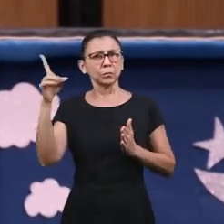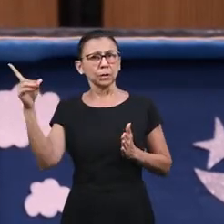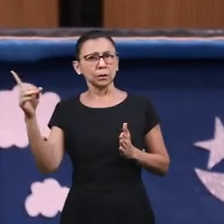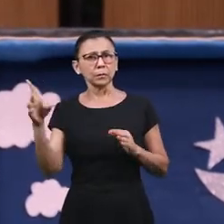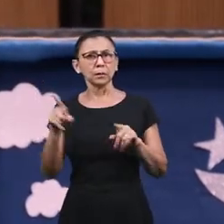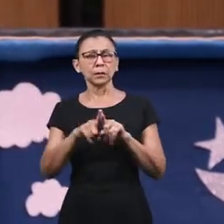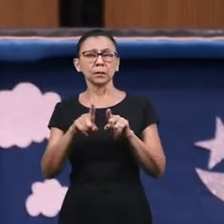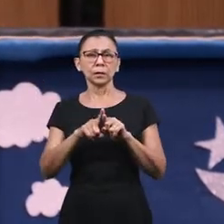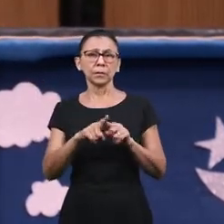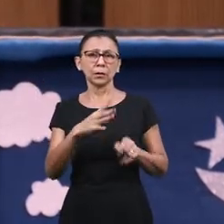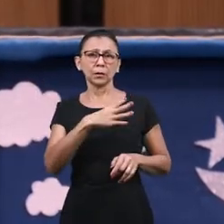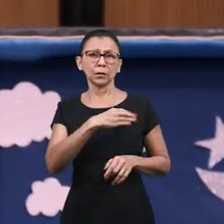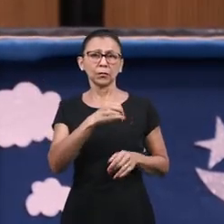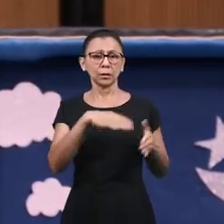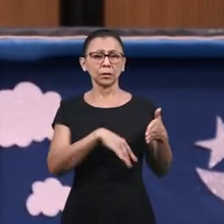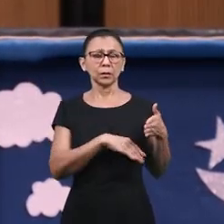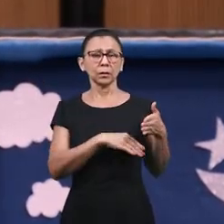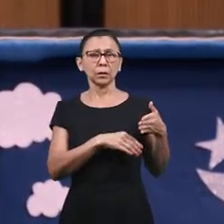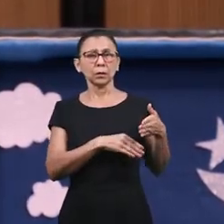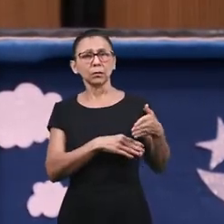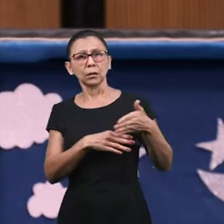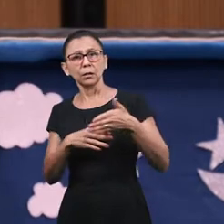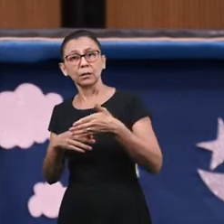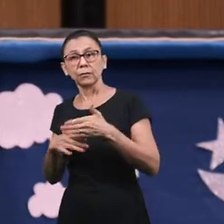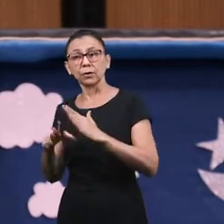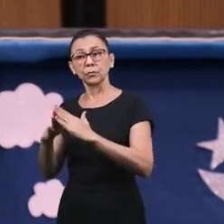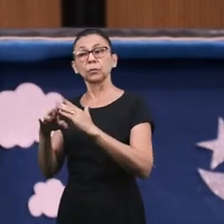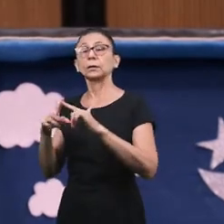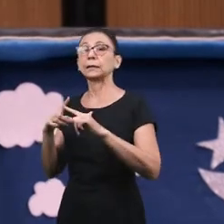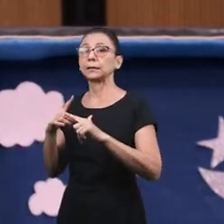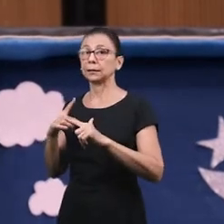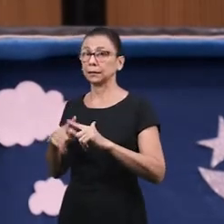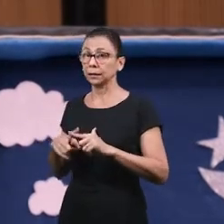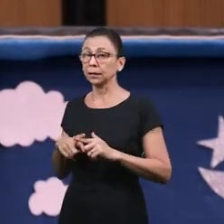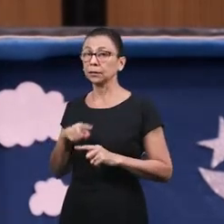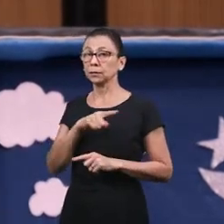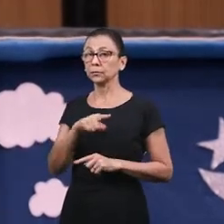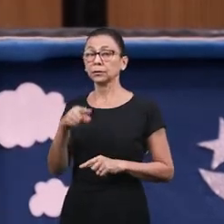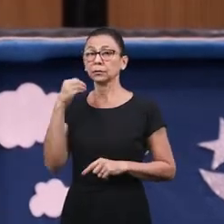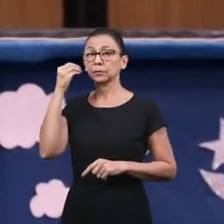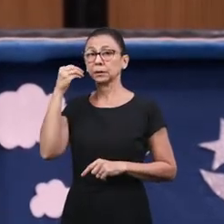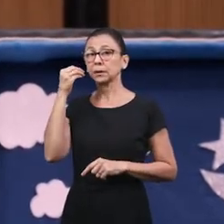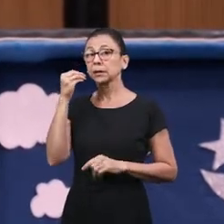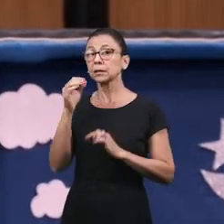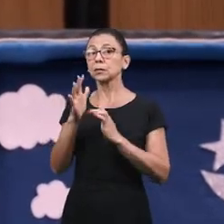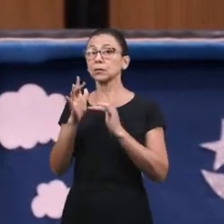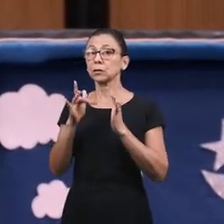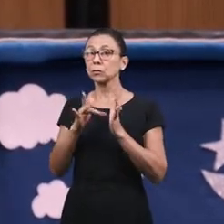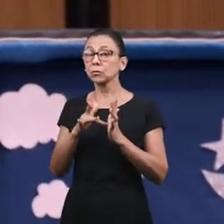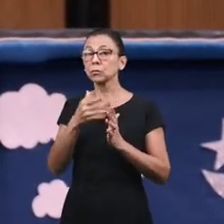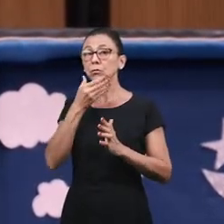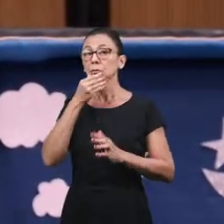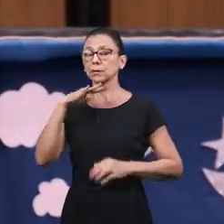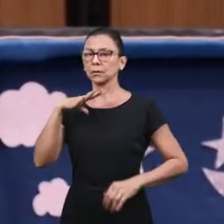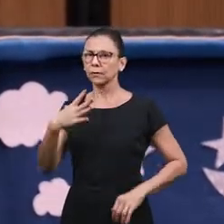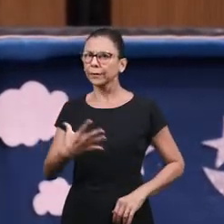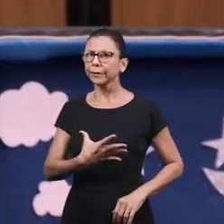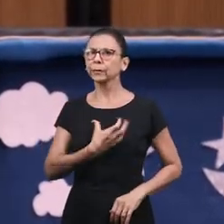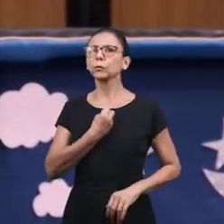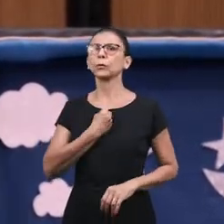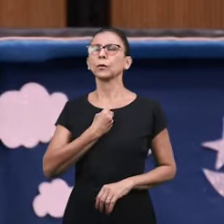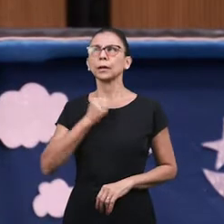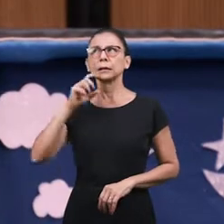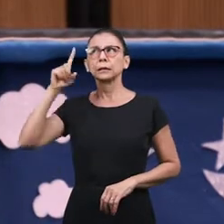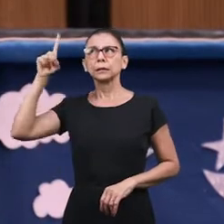Nosotros también estamos llevando a nuestros hijos a vivir con un encuentro con Jesús, nuestro Salvador. Dios